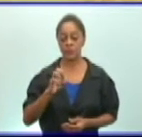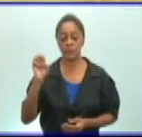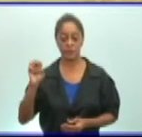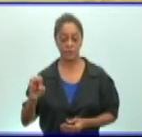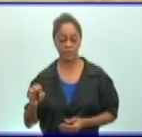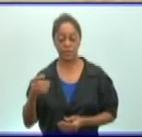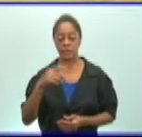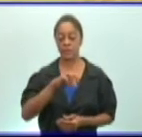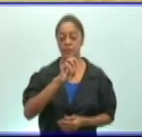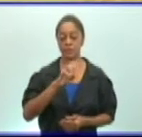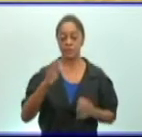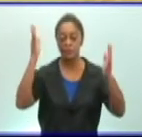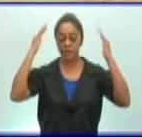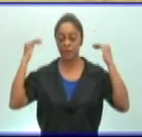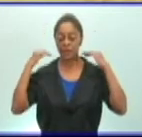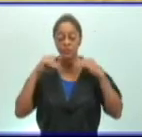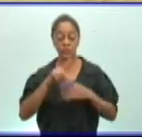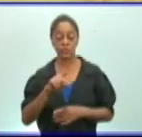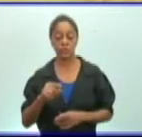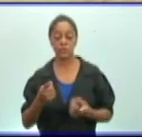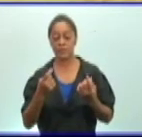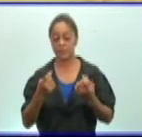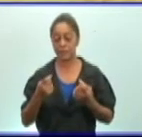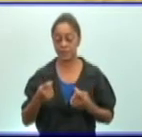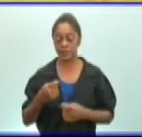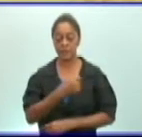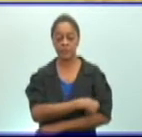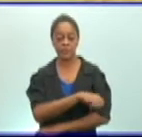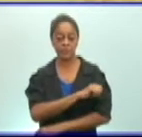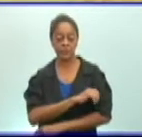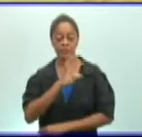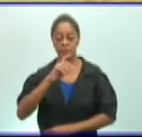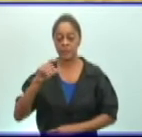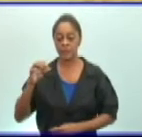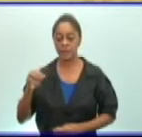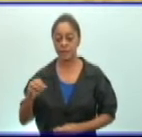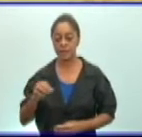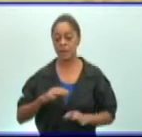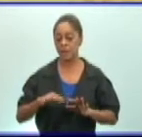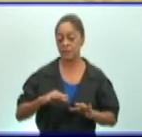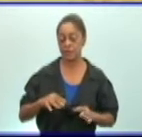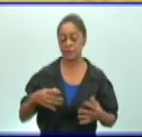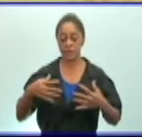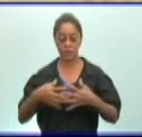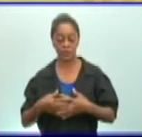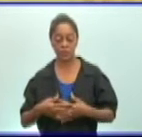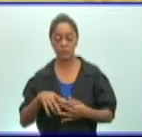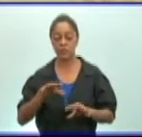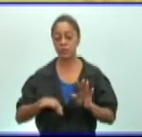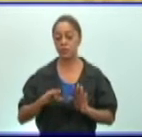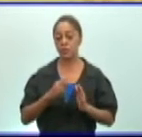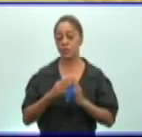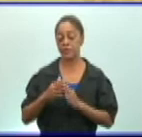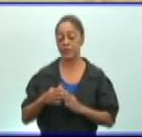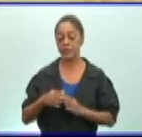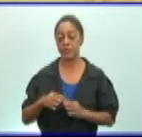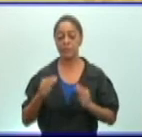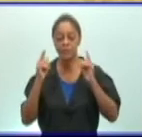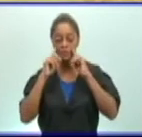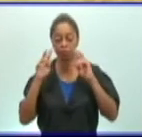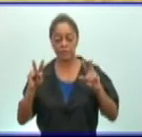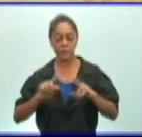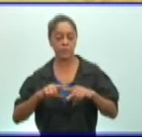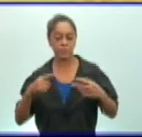Nilo en Egipto. ¿Considera necesario en el caso de los pobladores de Grecia el mantenimiento de los vínculos comunales para poder subsistir? ¿Por